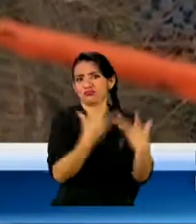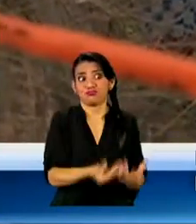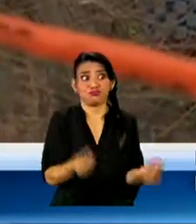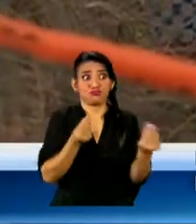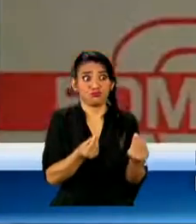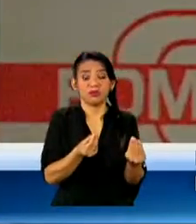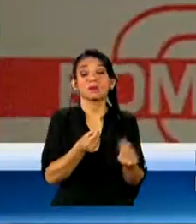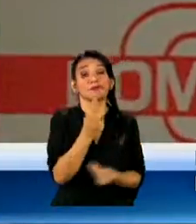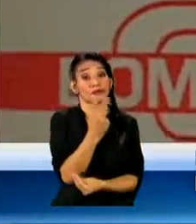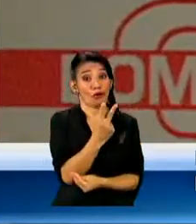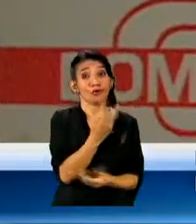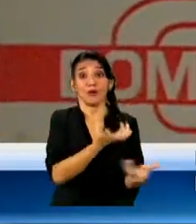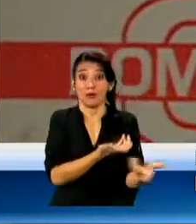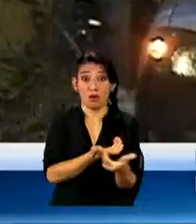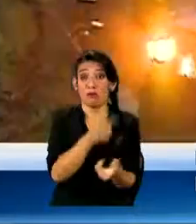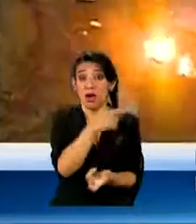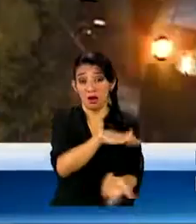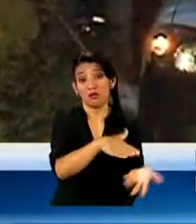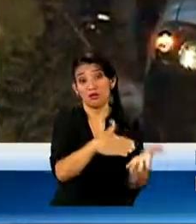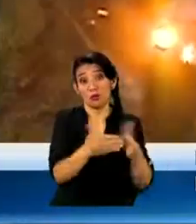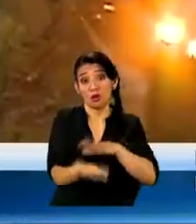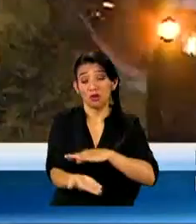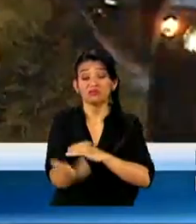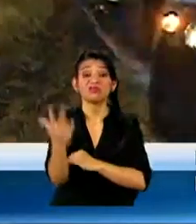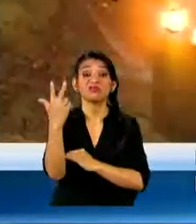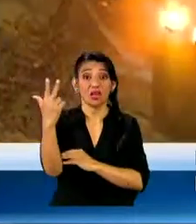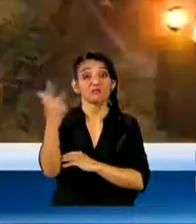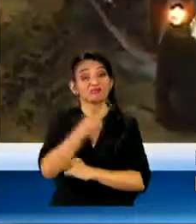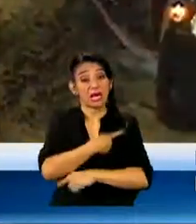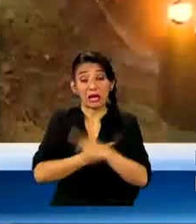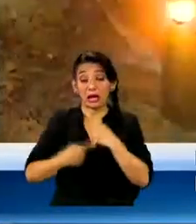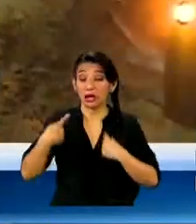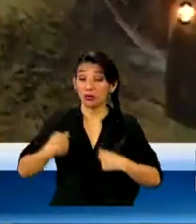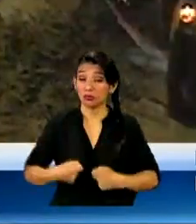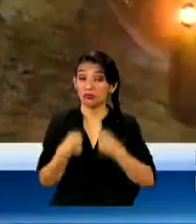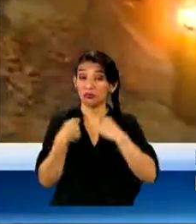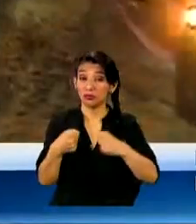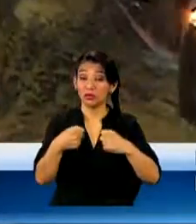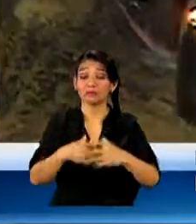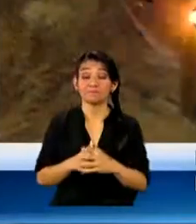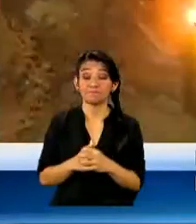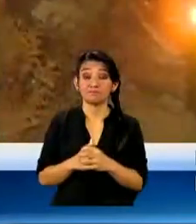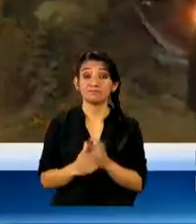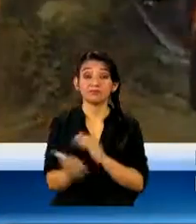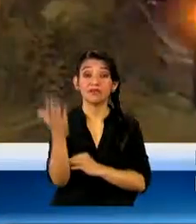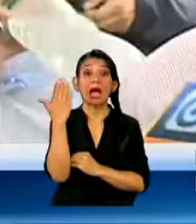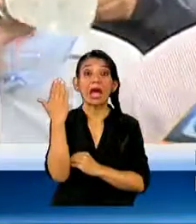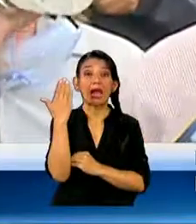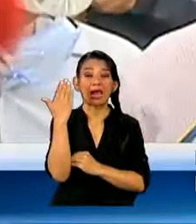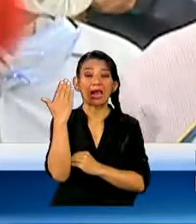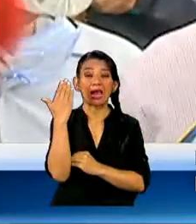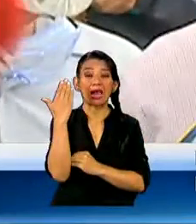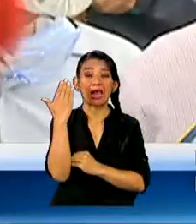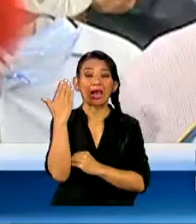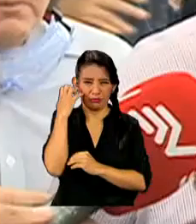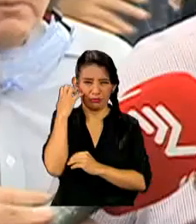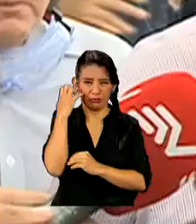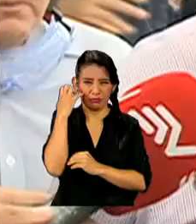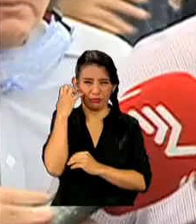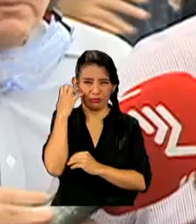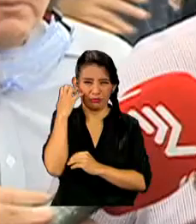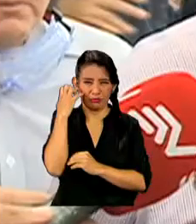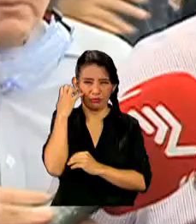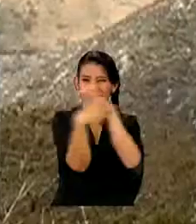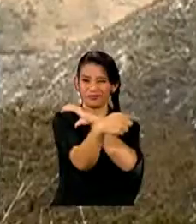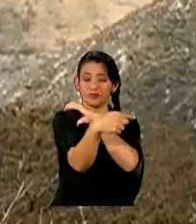este lugar 2 bomberos perdieron la vida y otros 3 resultaron gravemente heridos. El alcalde, mediante su cuenta de Twitter, informó que el incendio